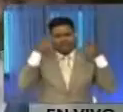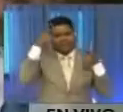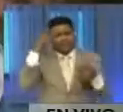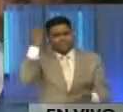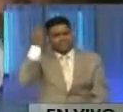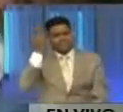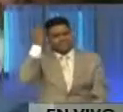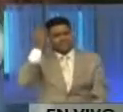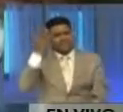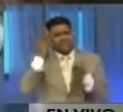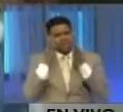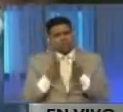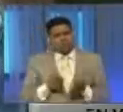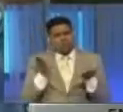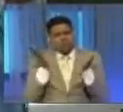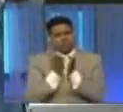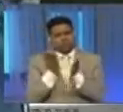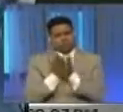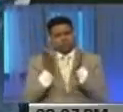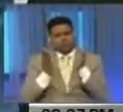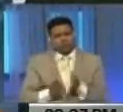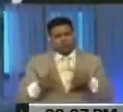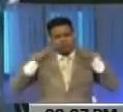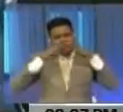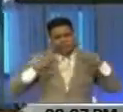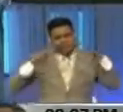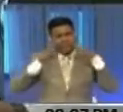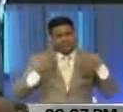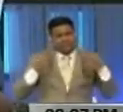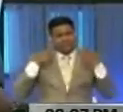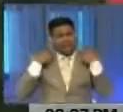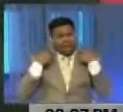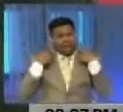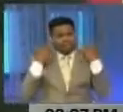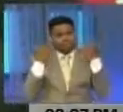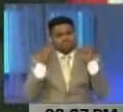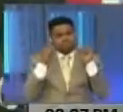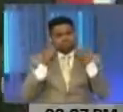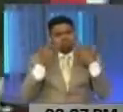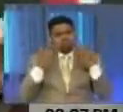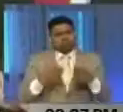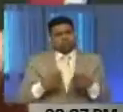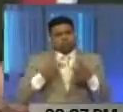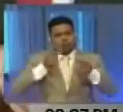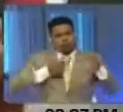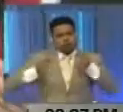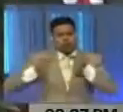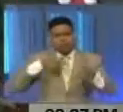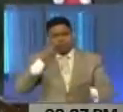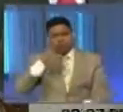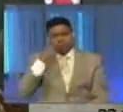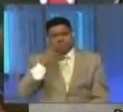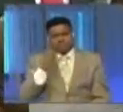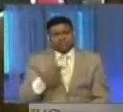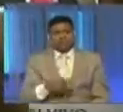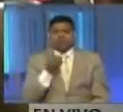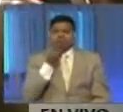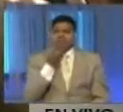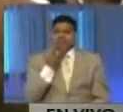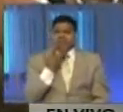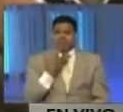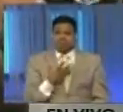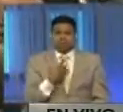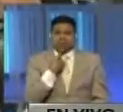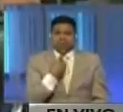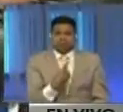un estudioso, un analista, un estratega, un geopolítico nato, como dice